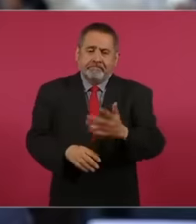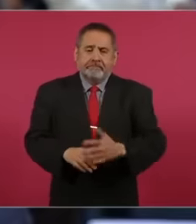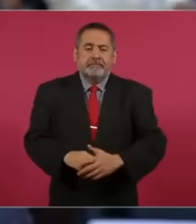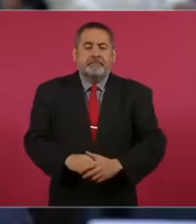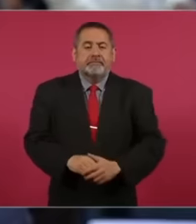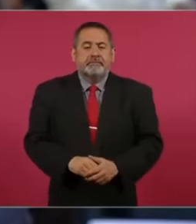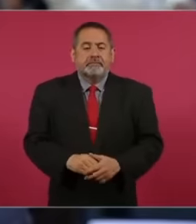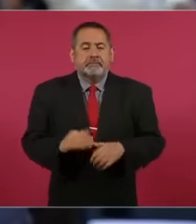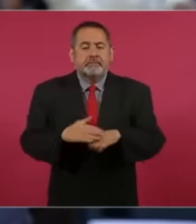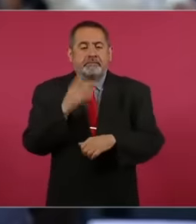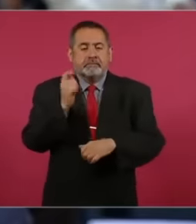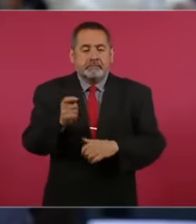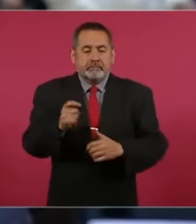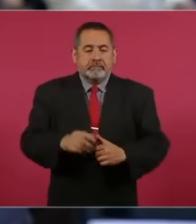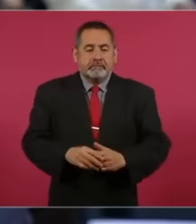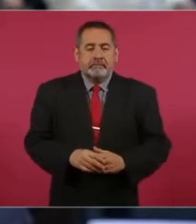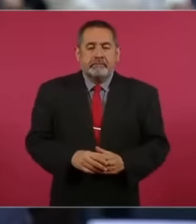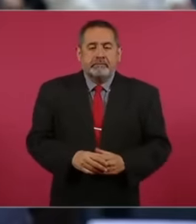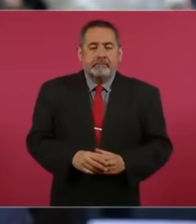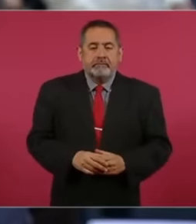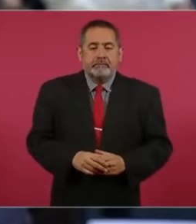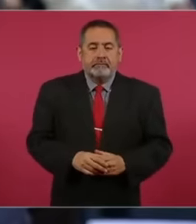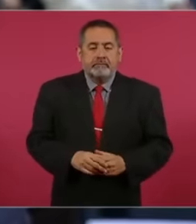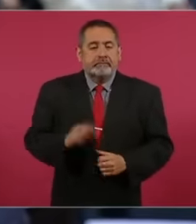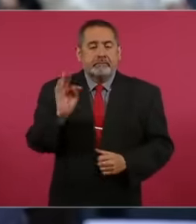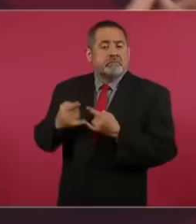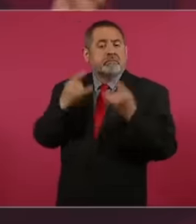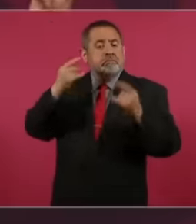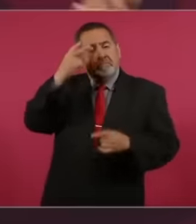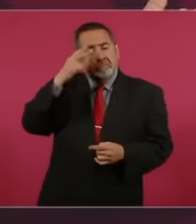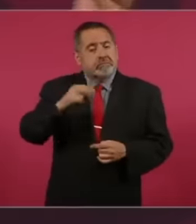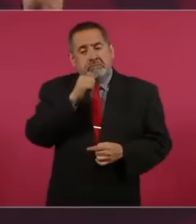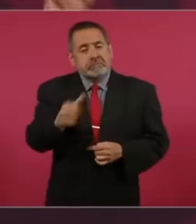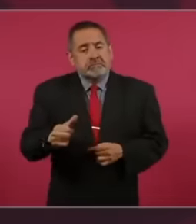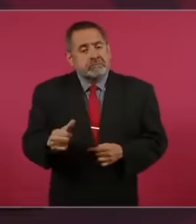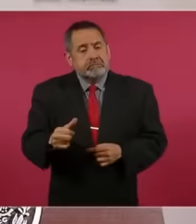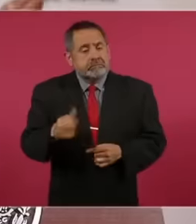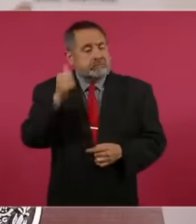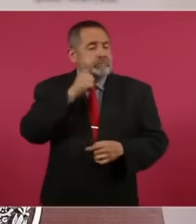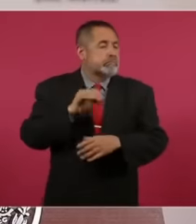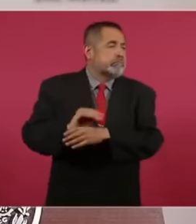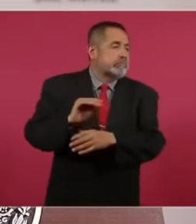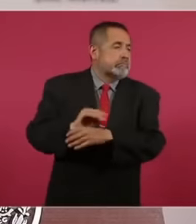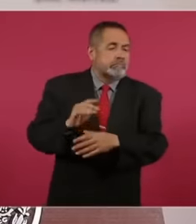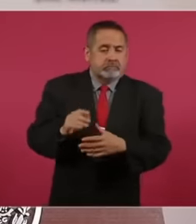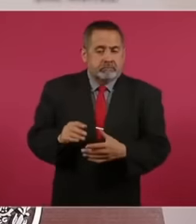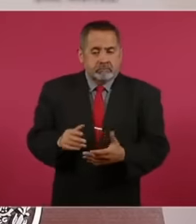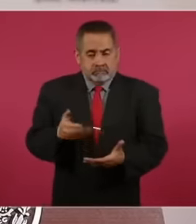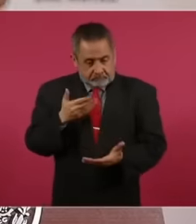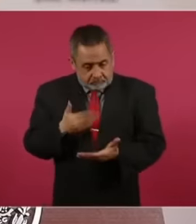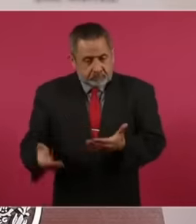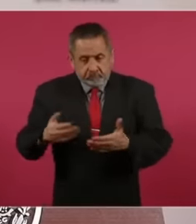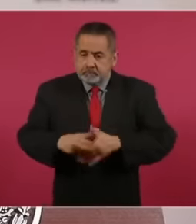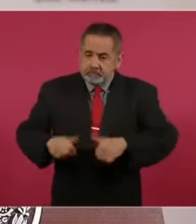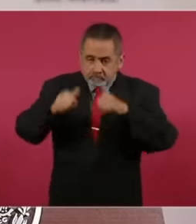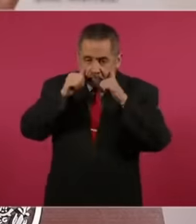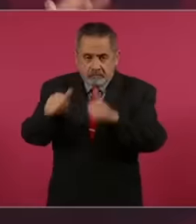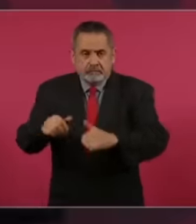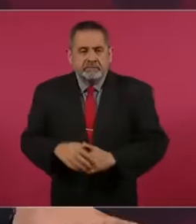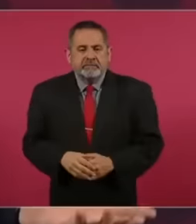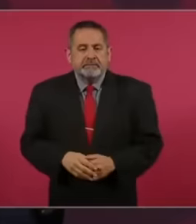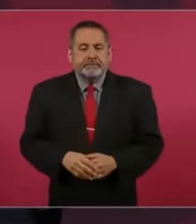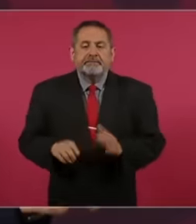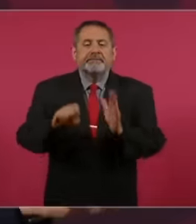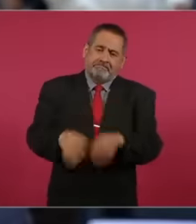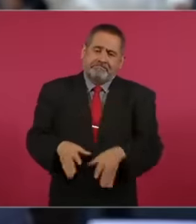Nunca en la historia de México habían sido atendidos los jóvenes como ahora. Les voy a poner